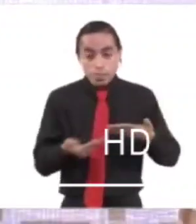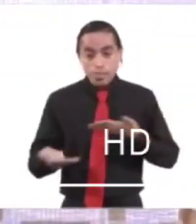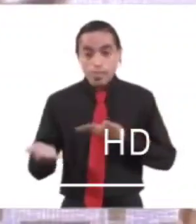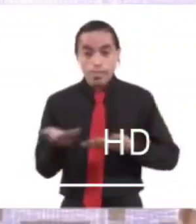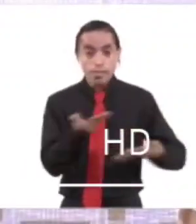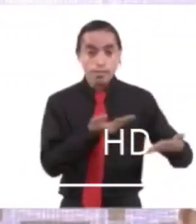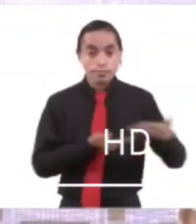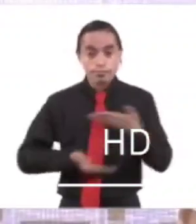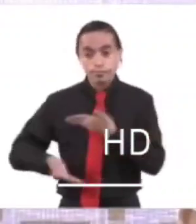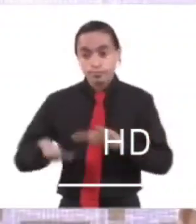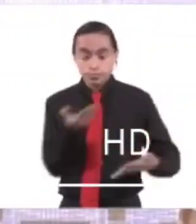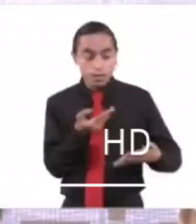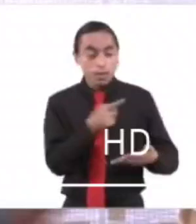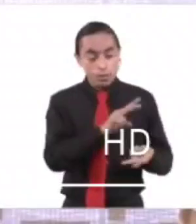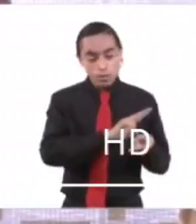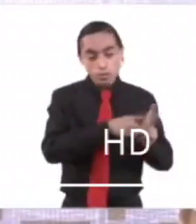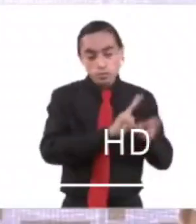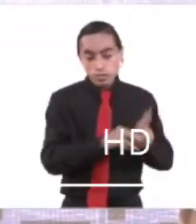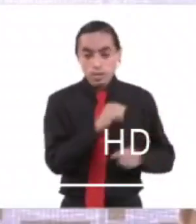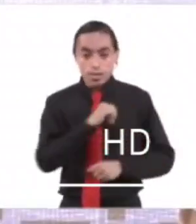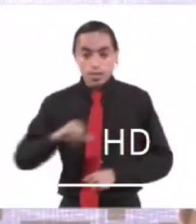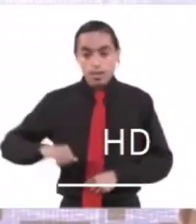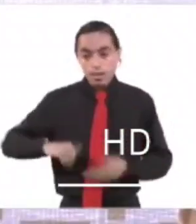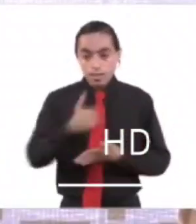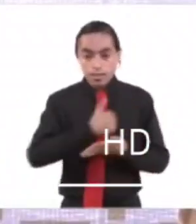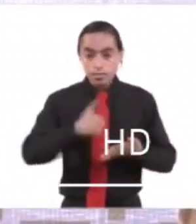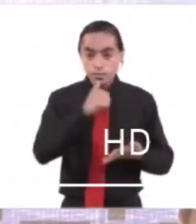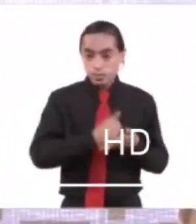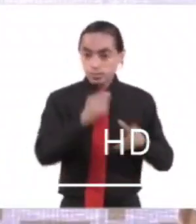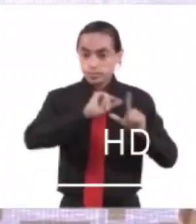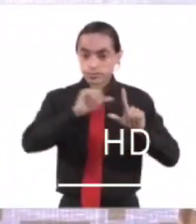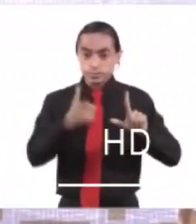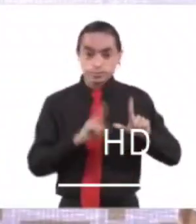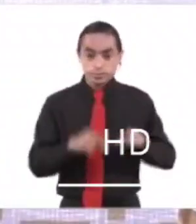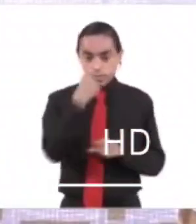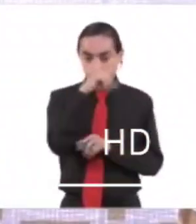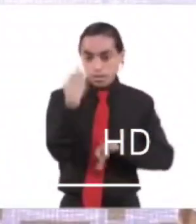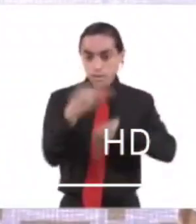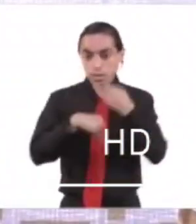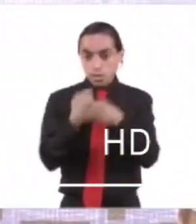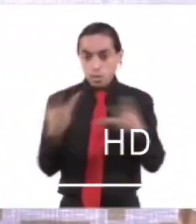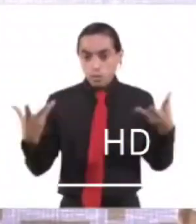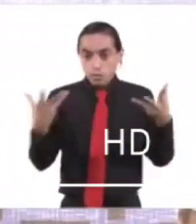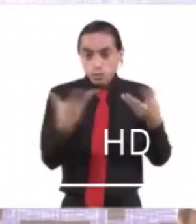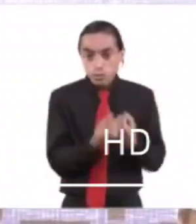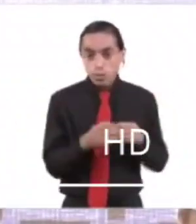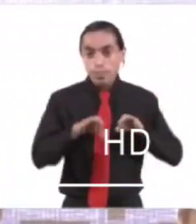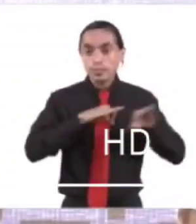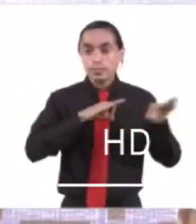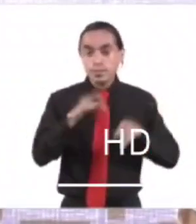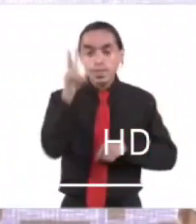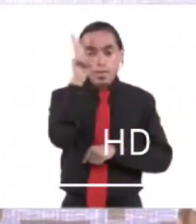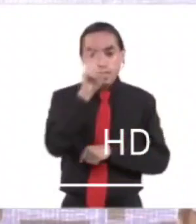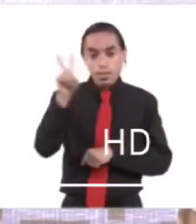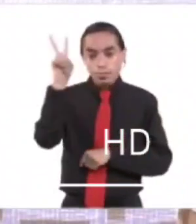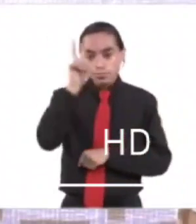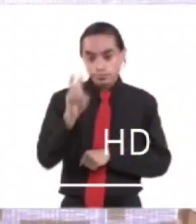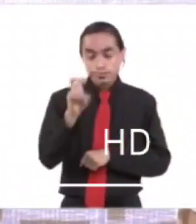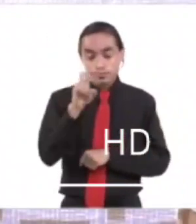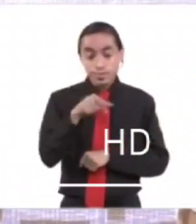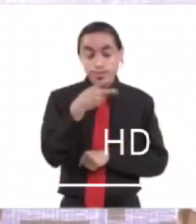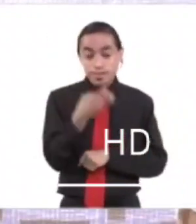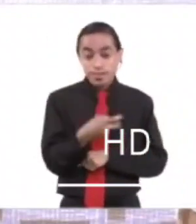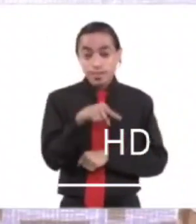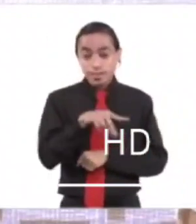vecinos, la comunidad de la alcaldía, la ciudad, el país, para que juntos trabajemos, juntos soñemos y hagamos